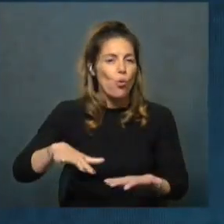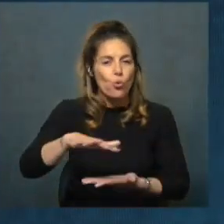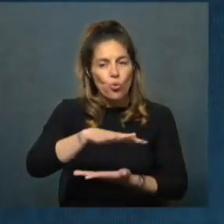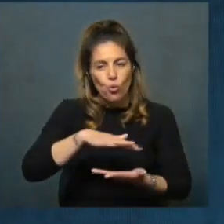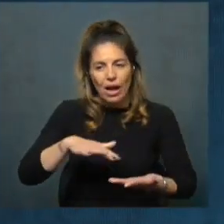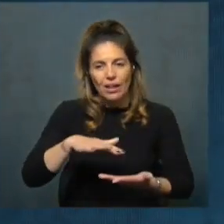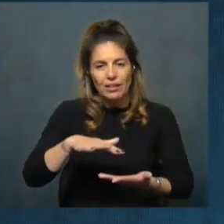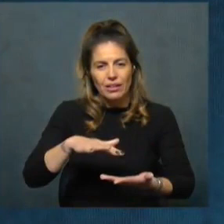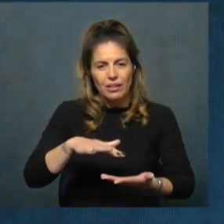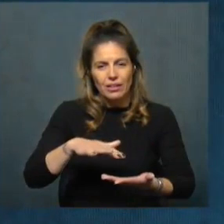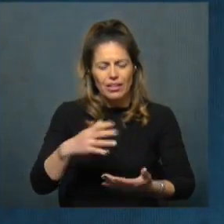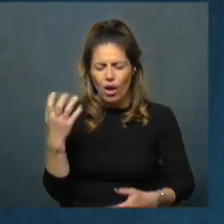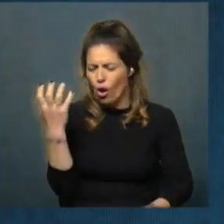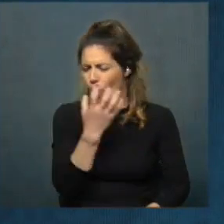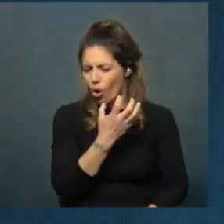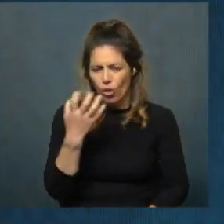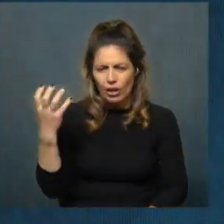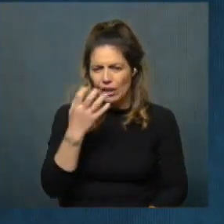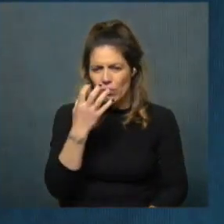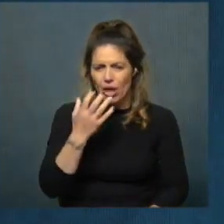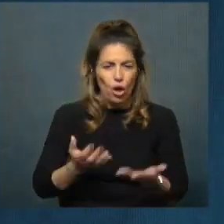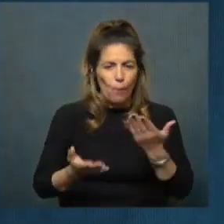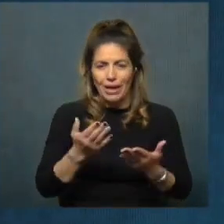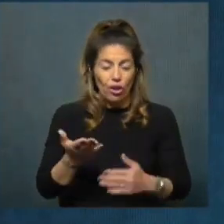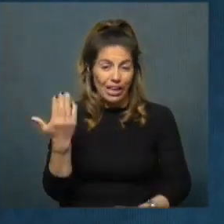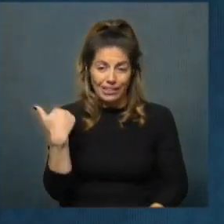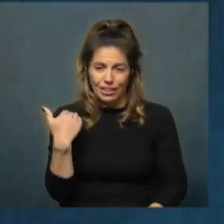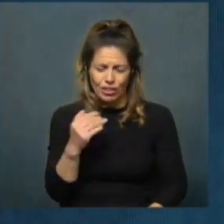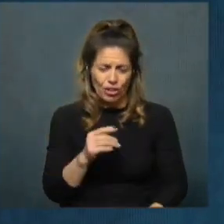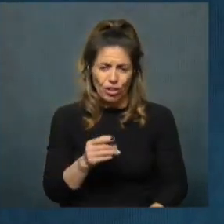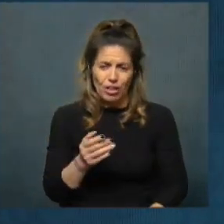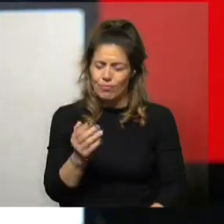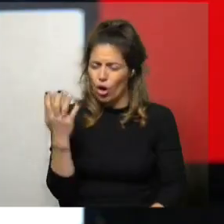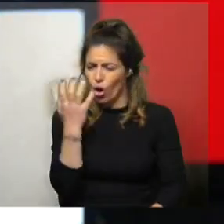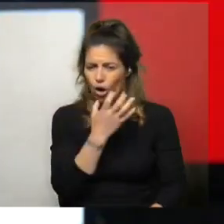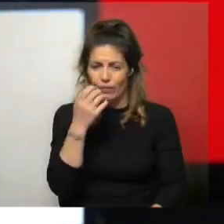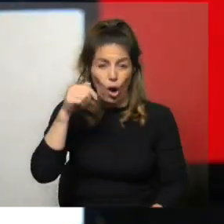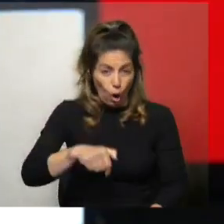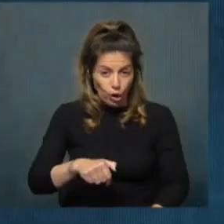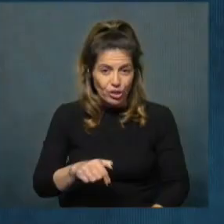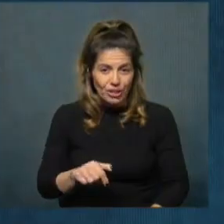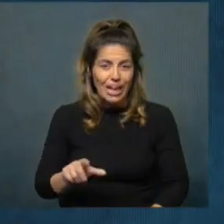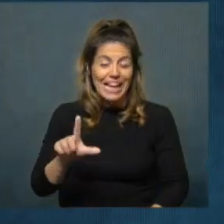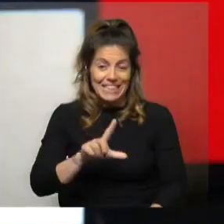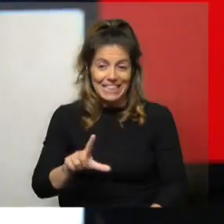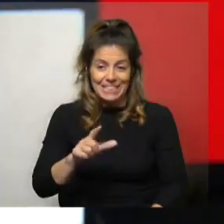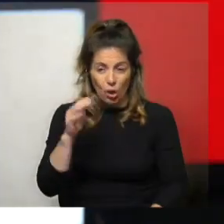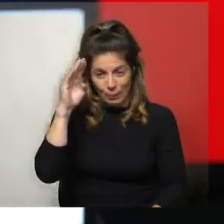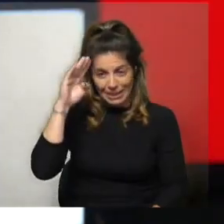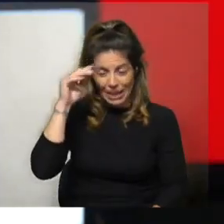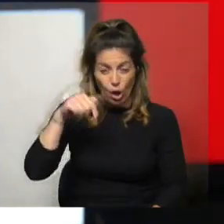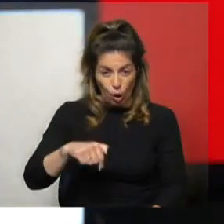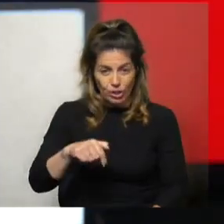eh más terrible que el anterior el anterior no lo fue tanto hoy día Liceo militar eh hoy día Liceo